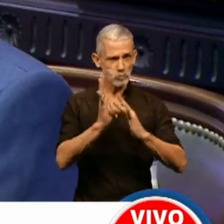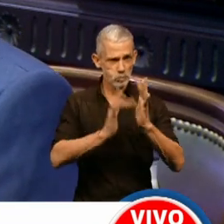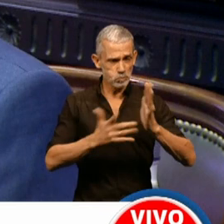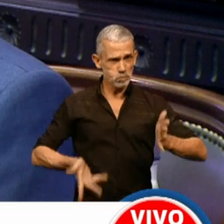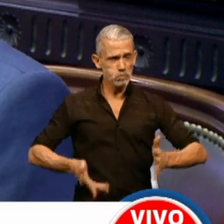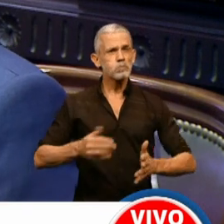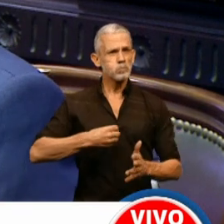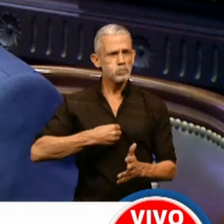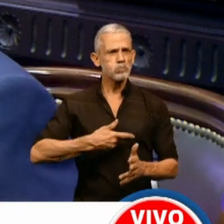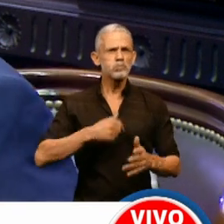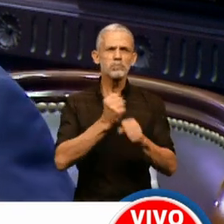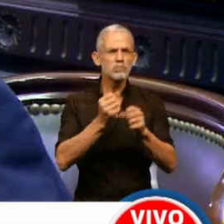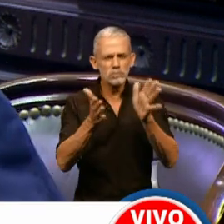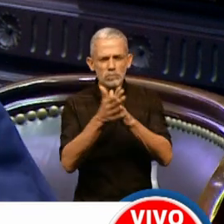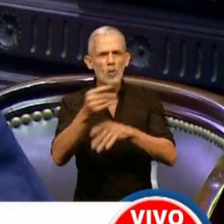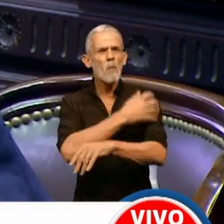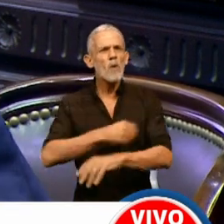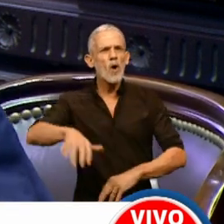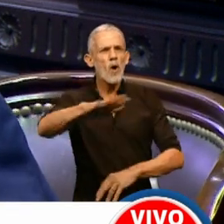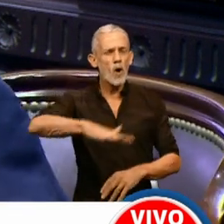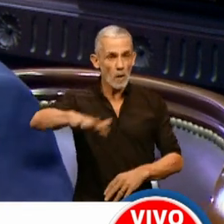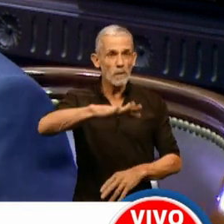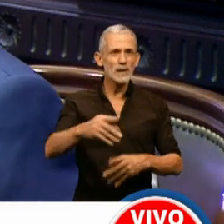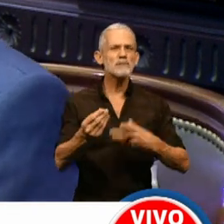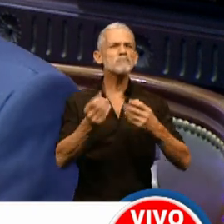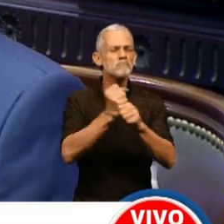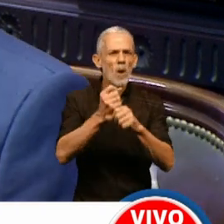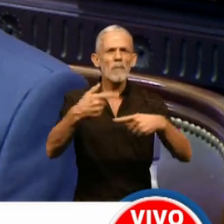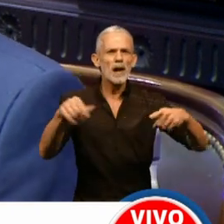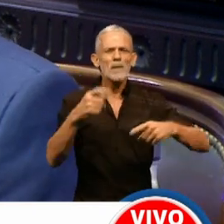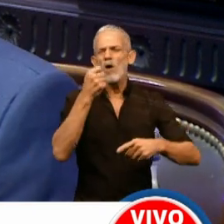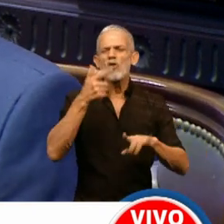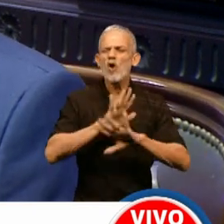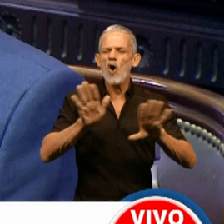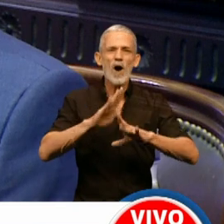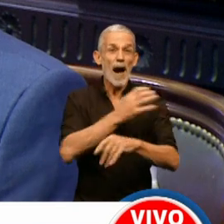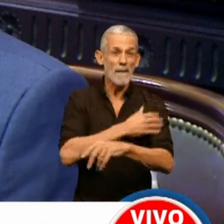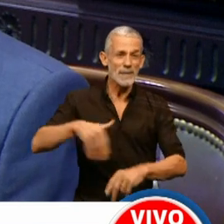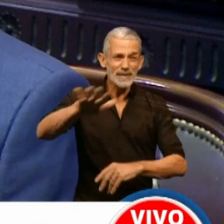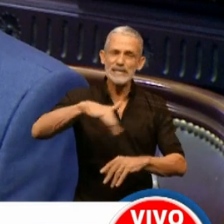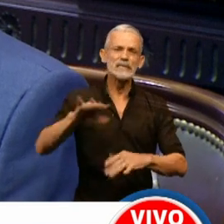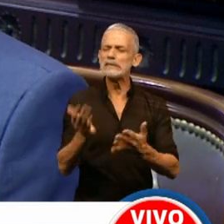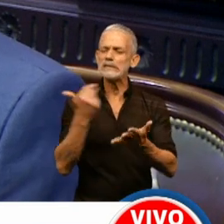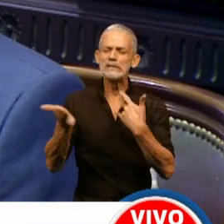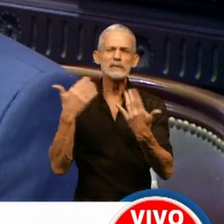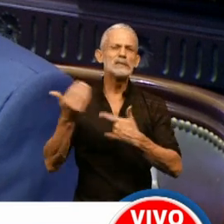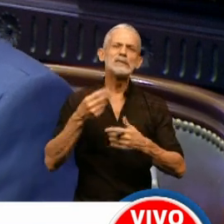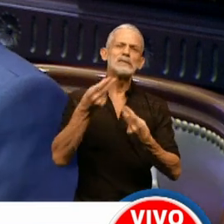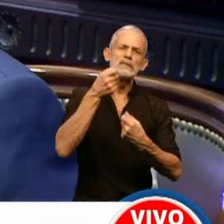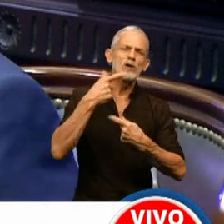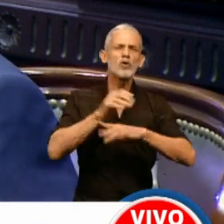trabajaba con pobre que trabajaba para erradicar la droga de las villas creador de innumerables